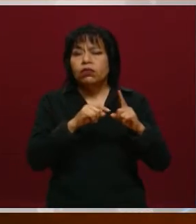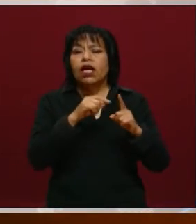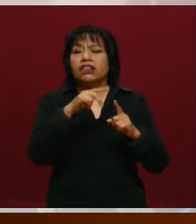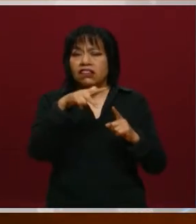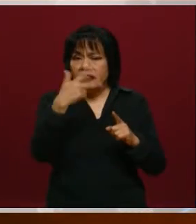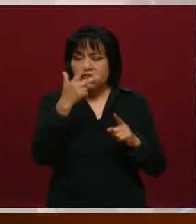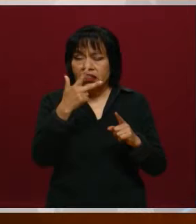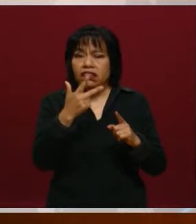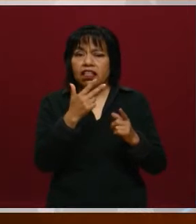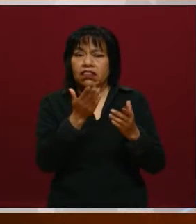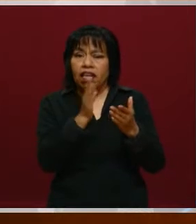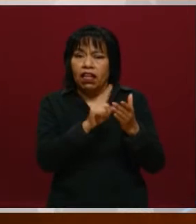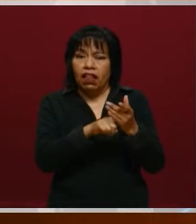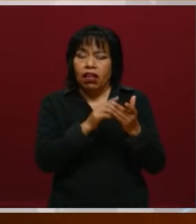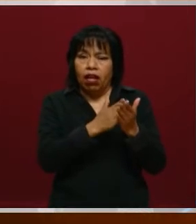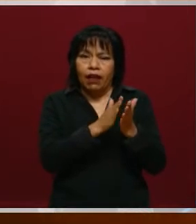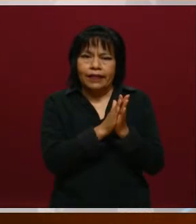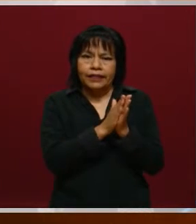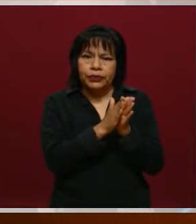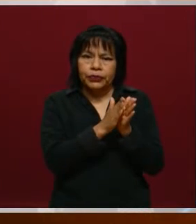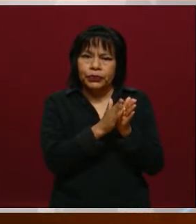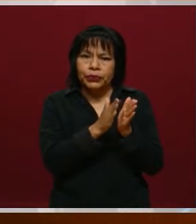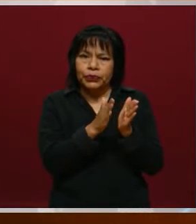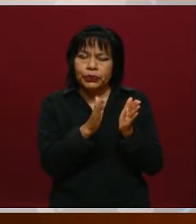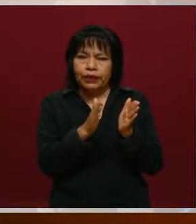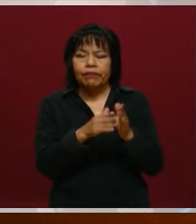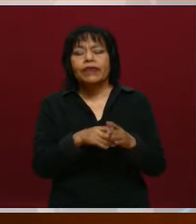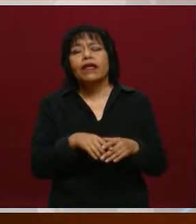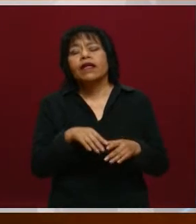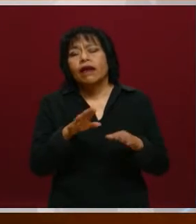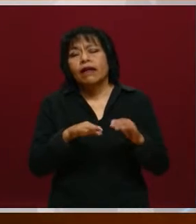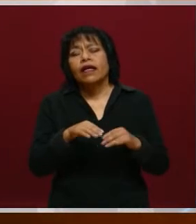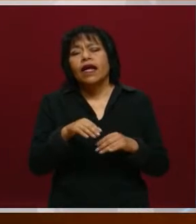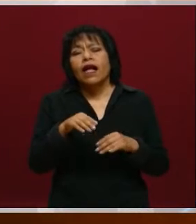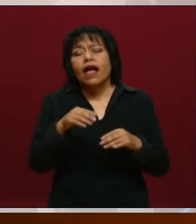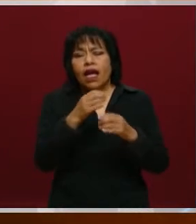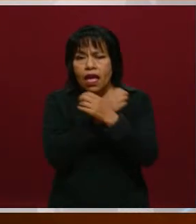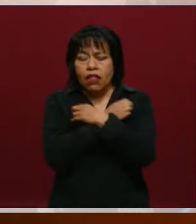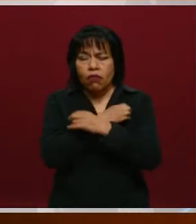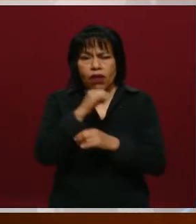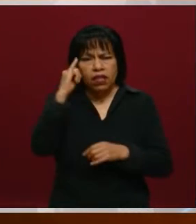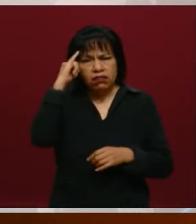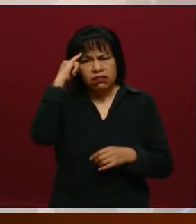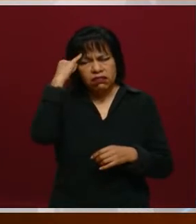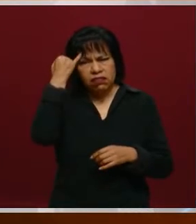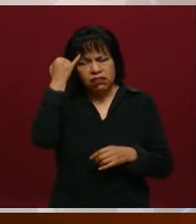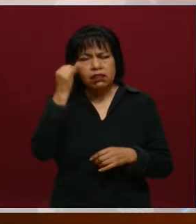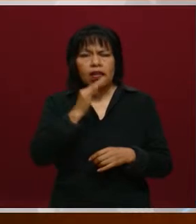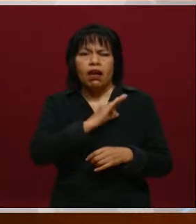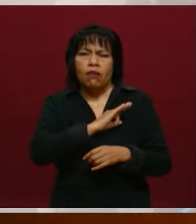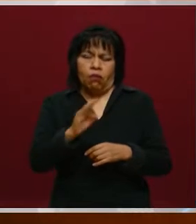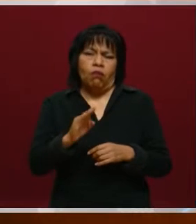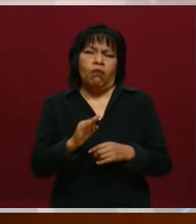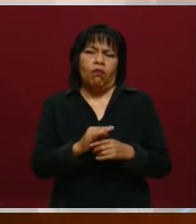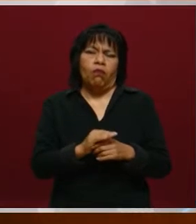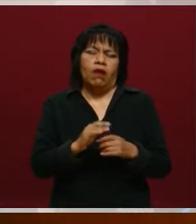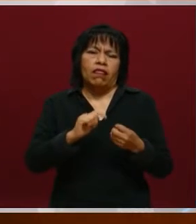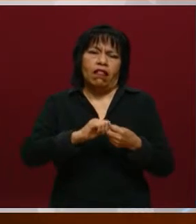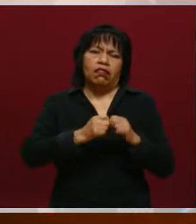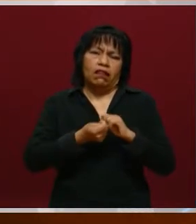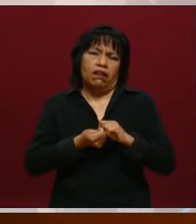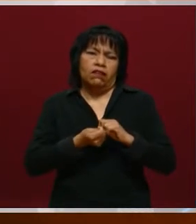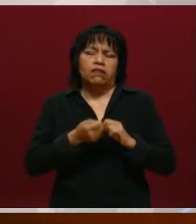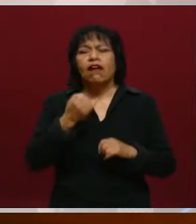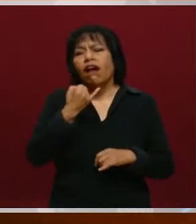cartillas que a través de la dirección de educación indígena se pudo lograr la traducción a algunas